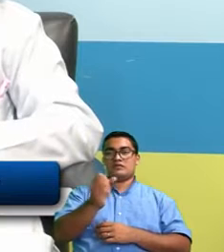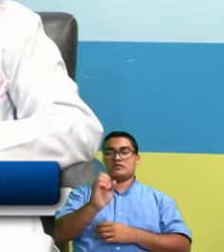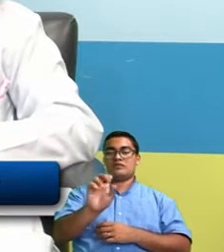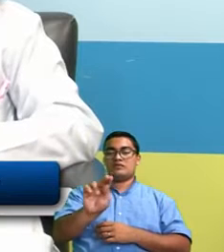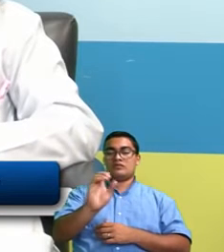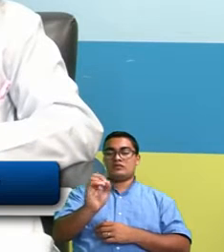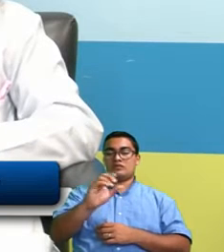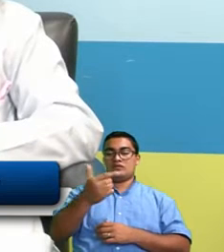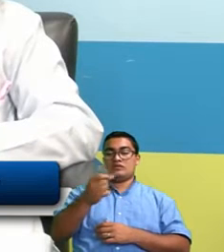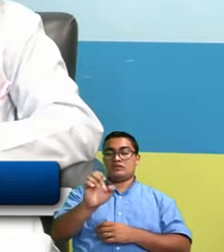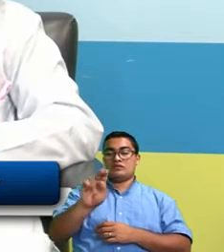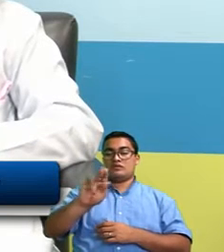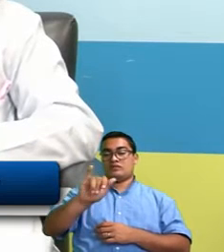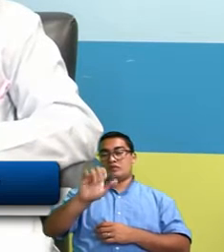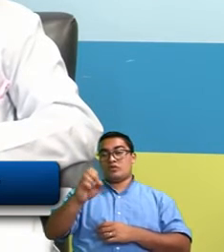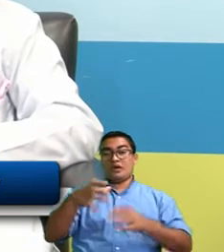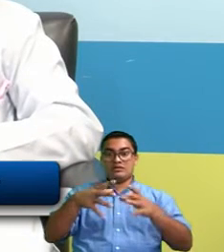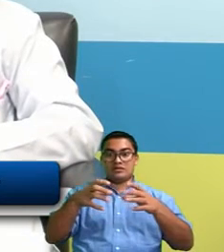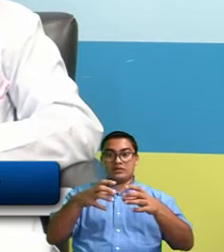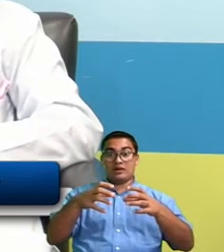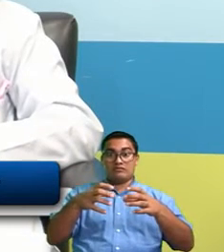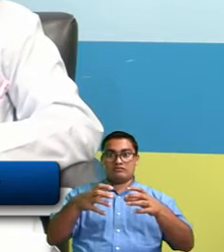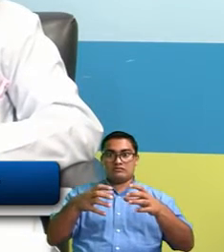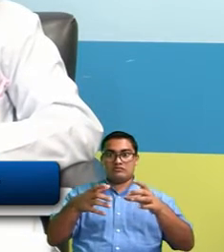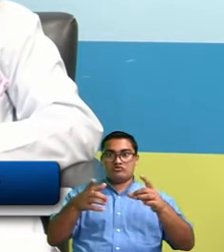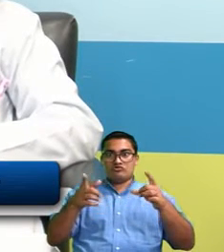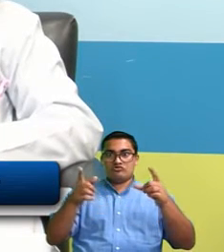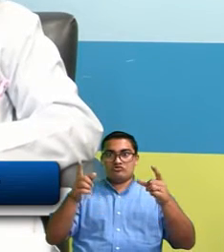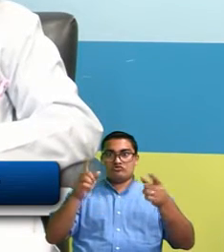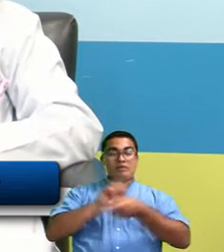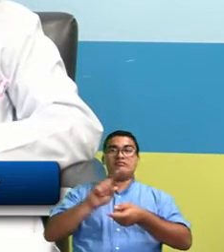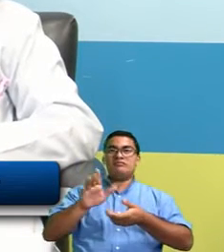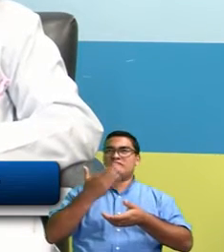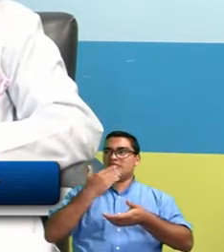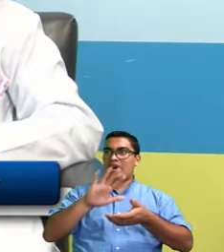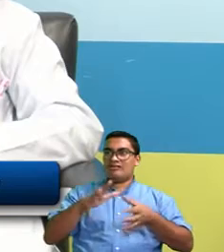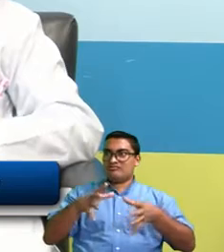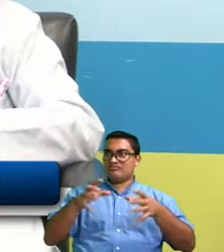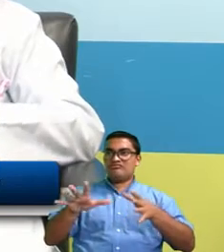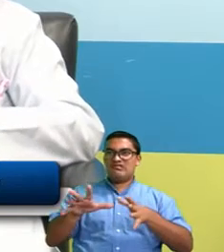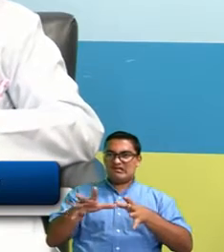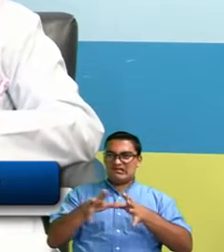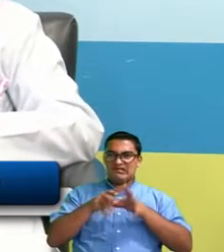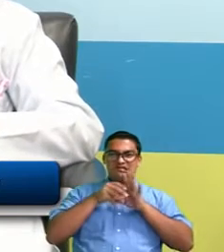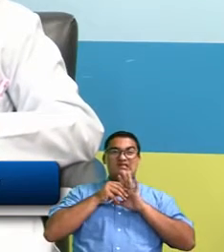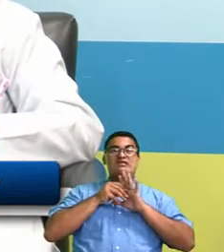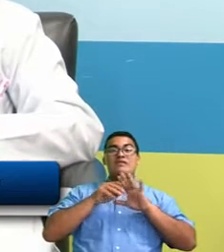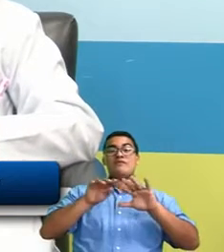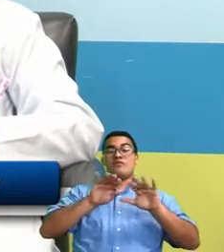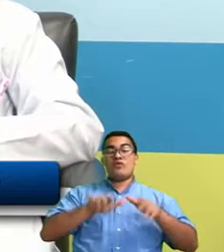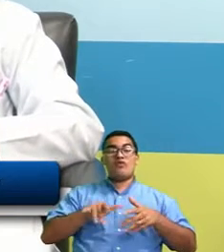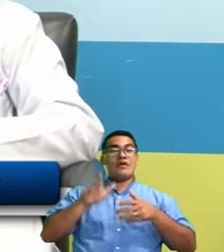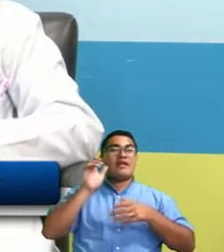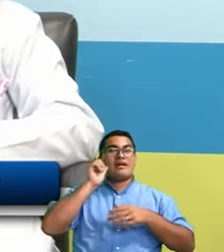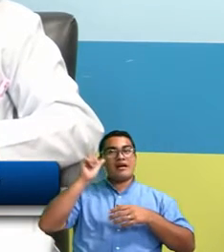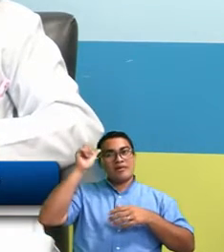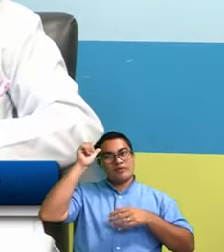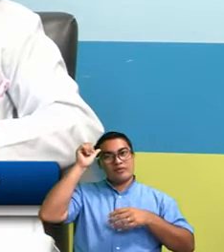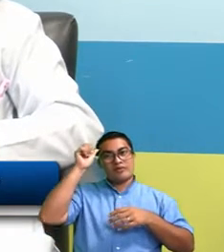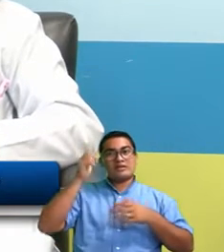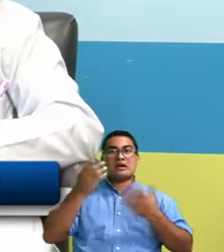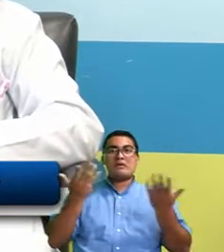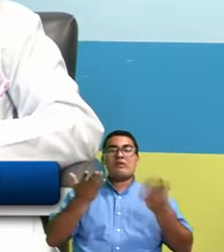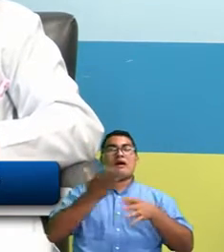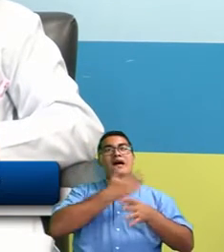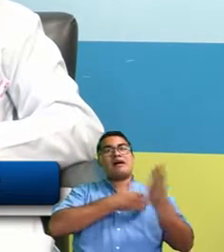de transformar una célula normal en una célula maligna. Entonces estas mujeres adultas fue que lo adquirieron en